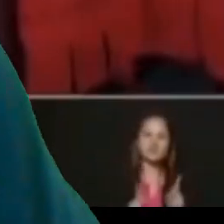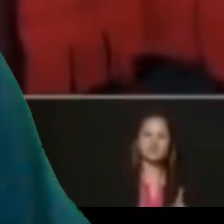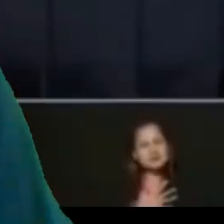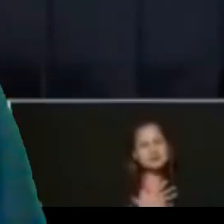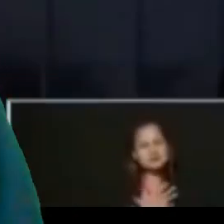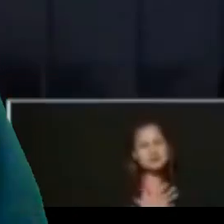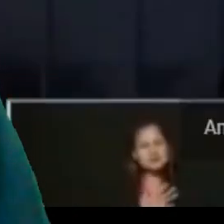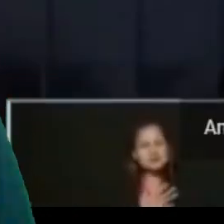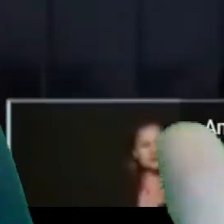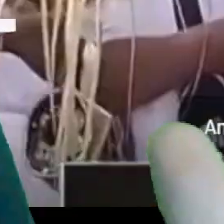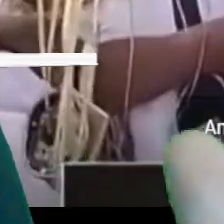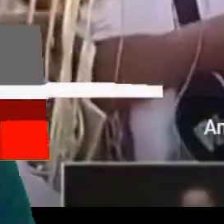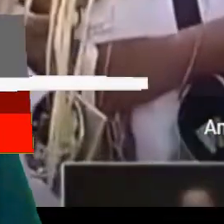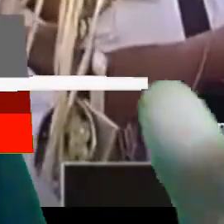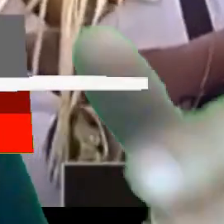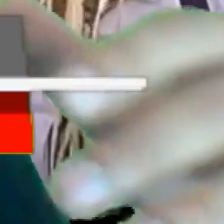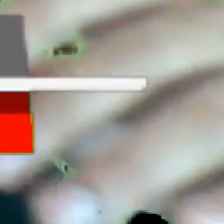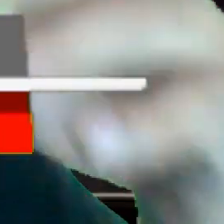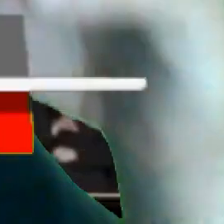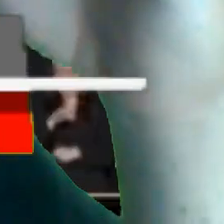Andrés Manuel quiere invertir